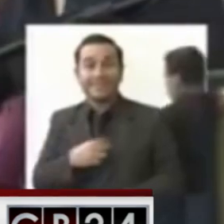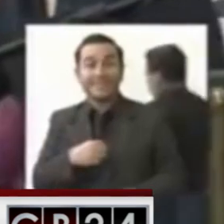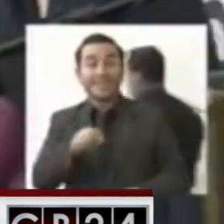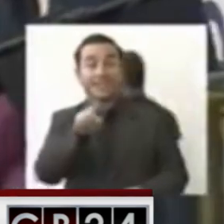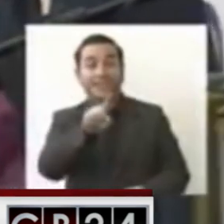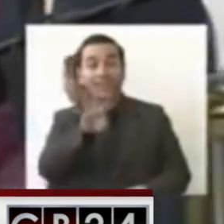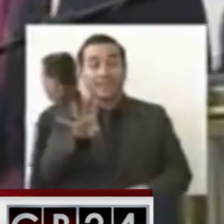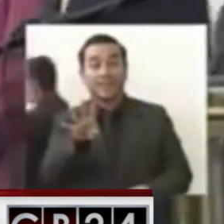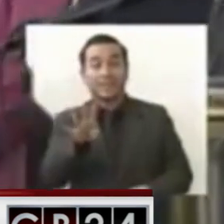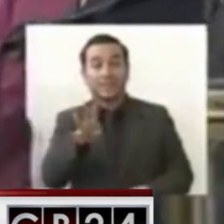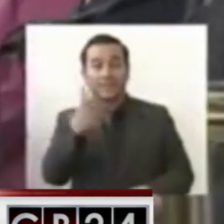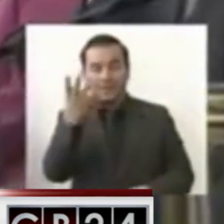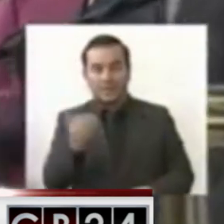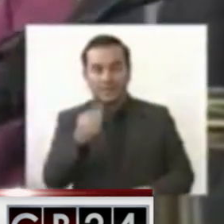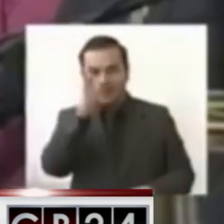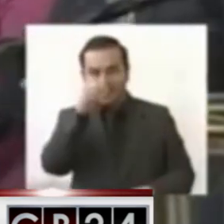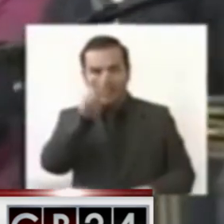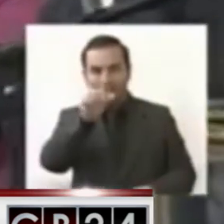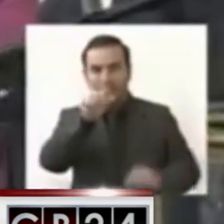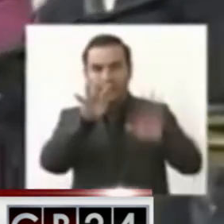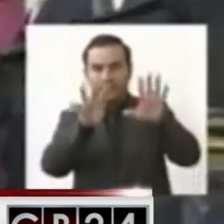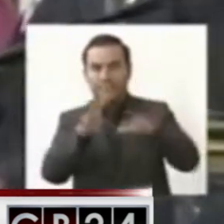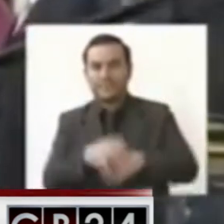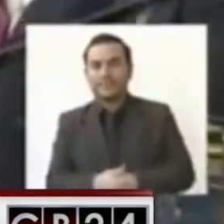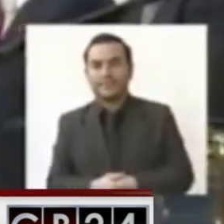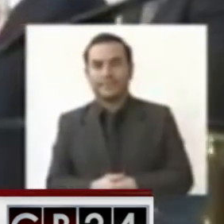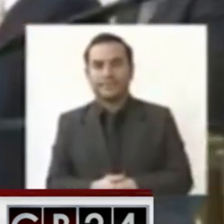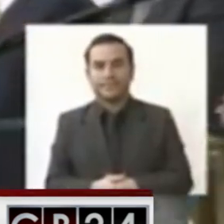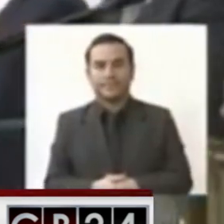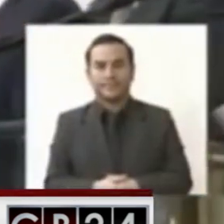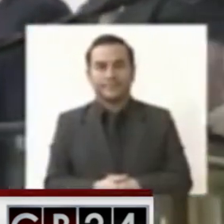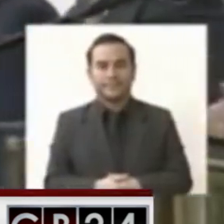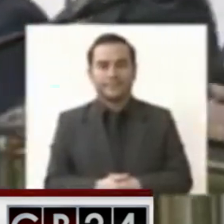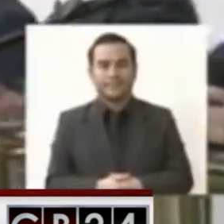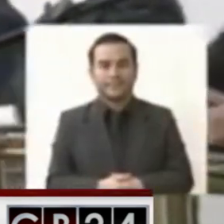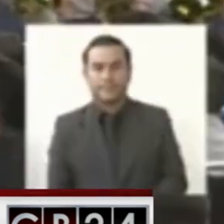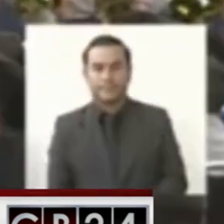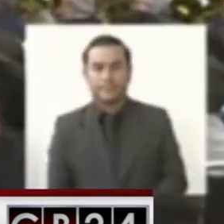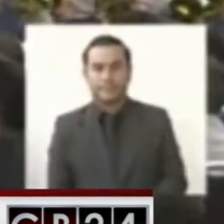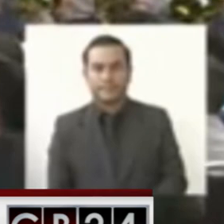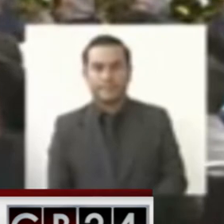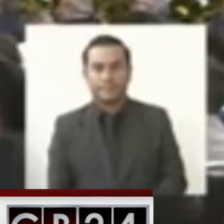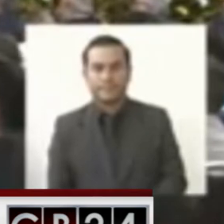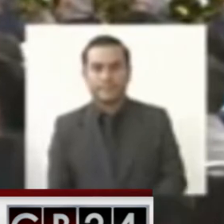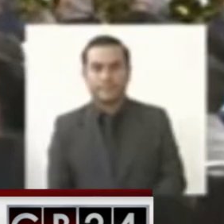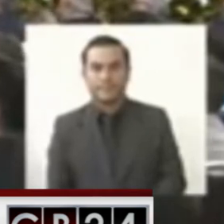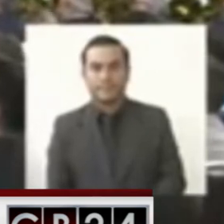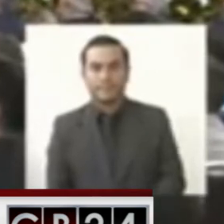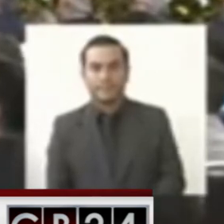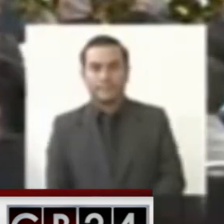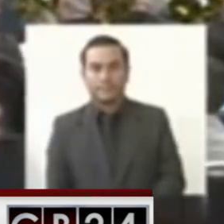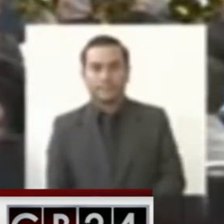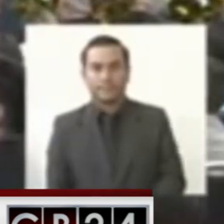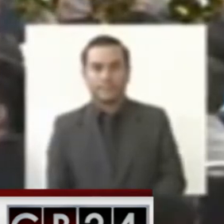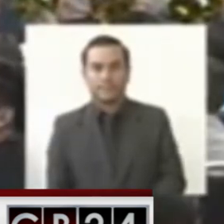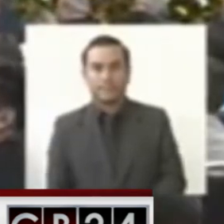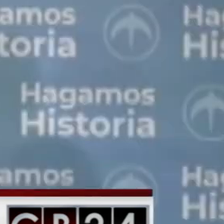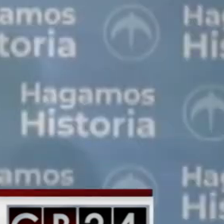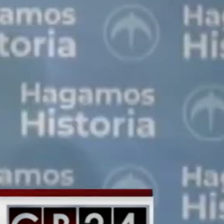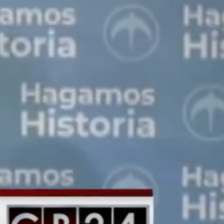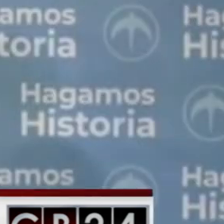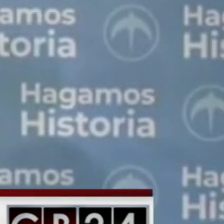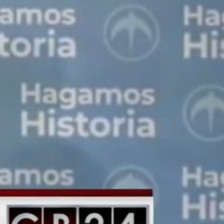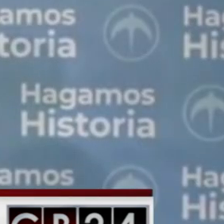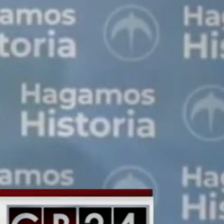que el presidente electo dejará de criticar a la administración saliente a cambio de un acto de protocolo por procedimiento constitucional se